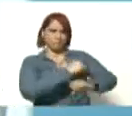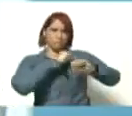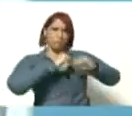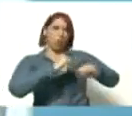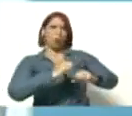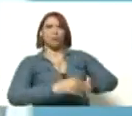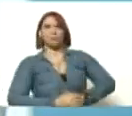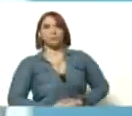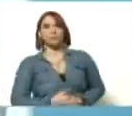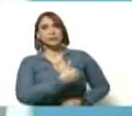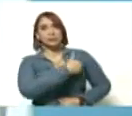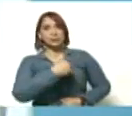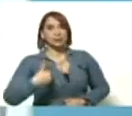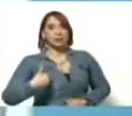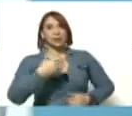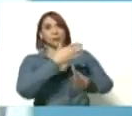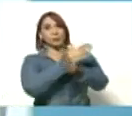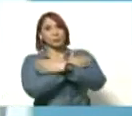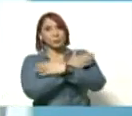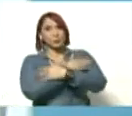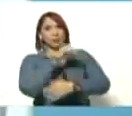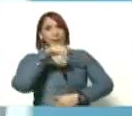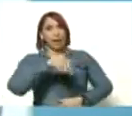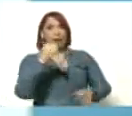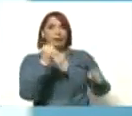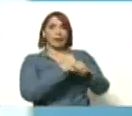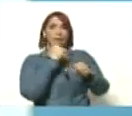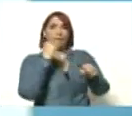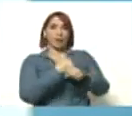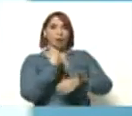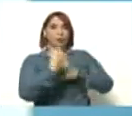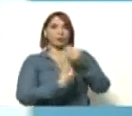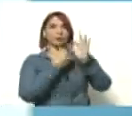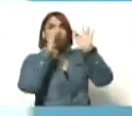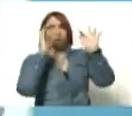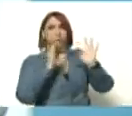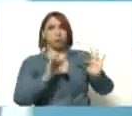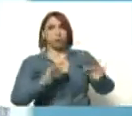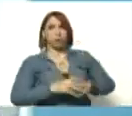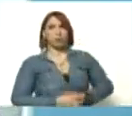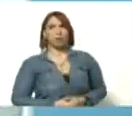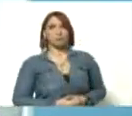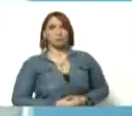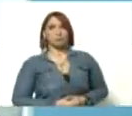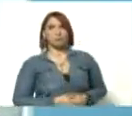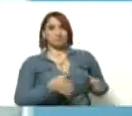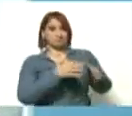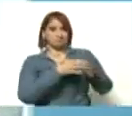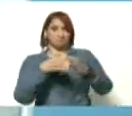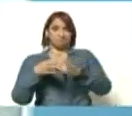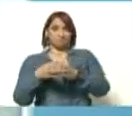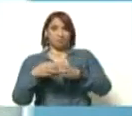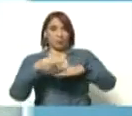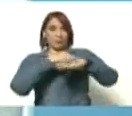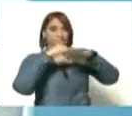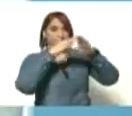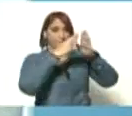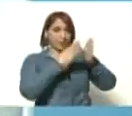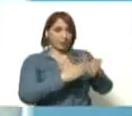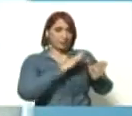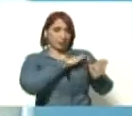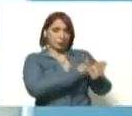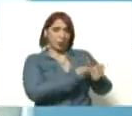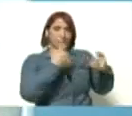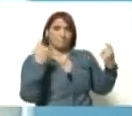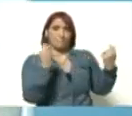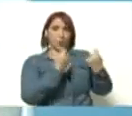Yo quiero significar que este es un trabajo que se hizo de manera conjunta entre el Ministerio del Poder